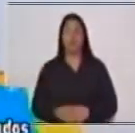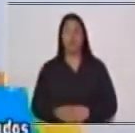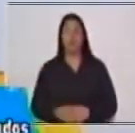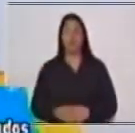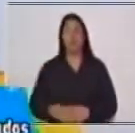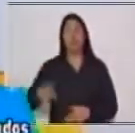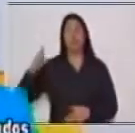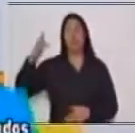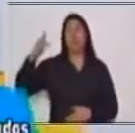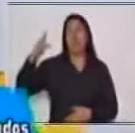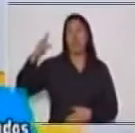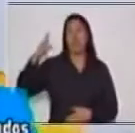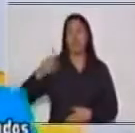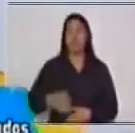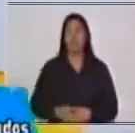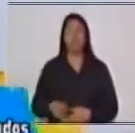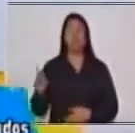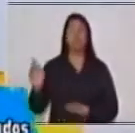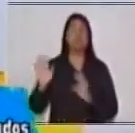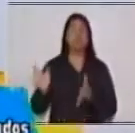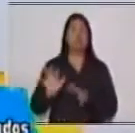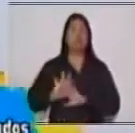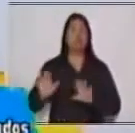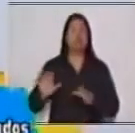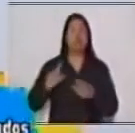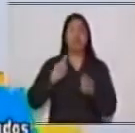Kelvin. Y ahí hemos